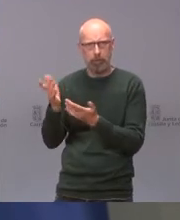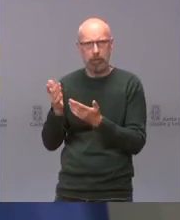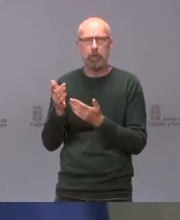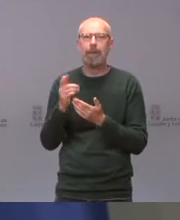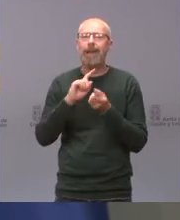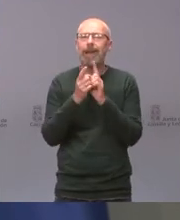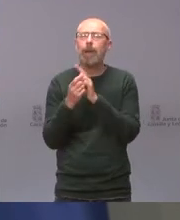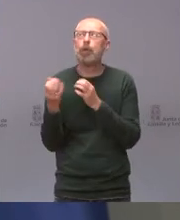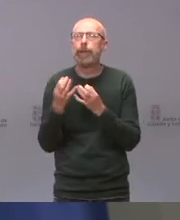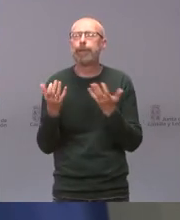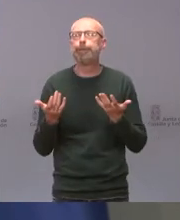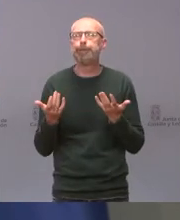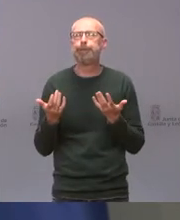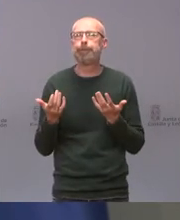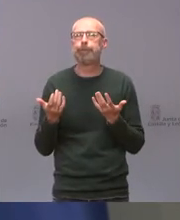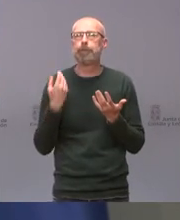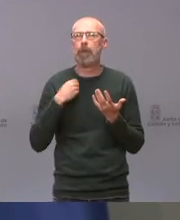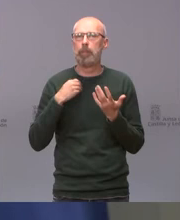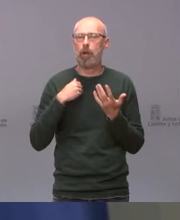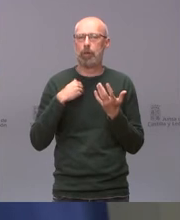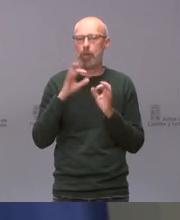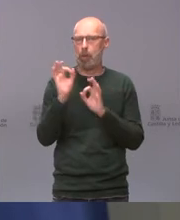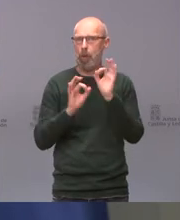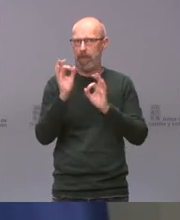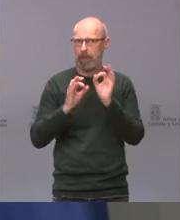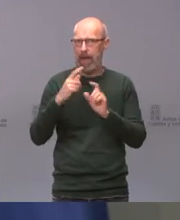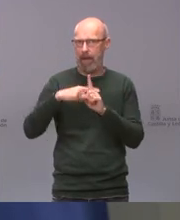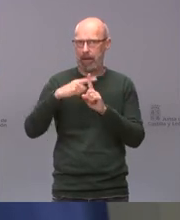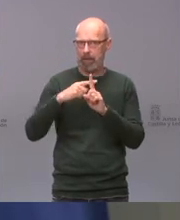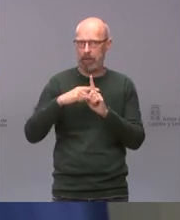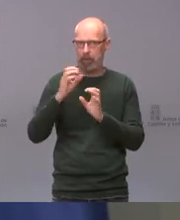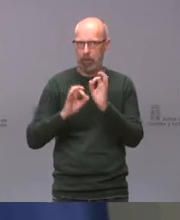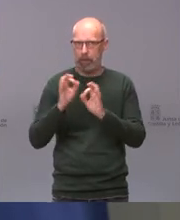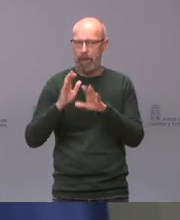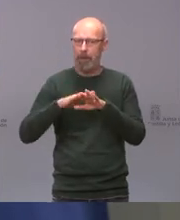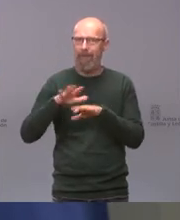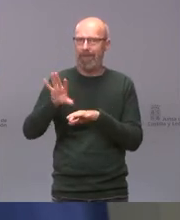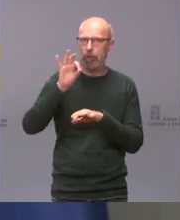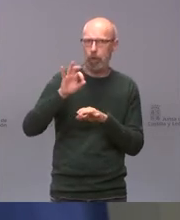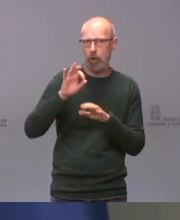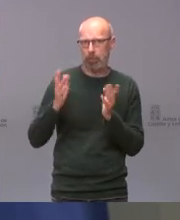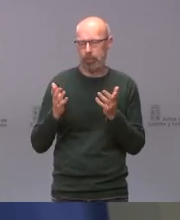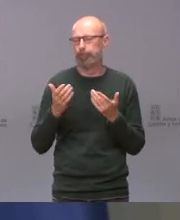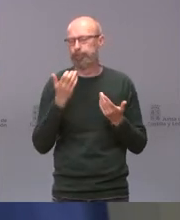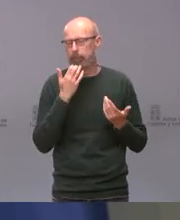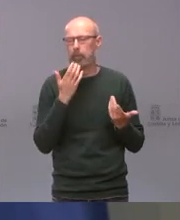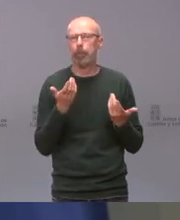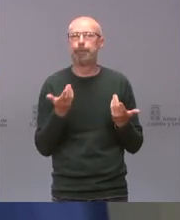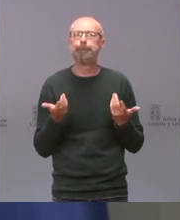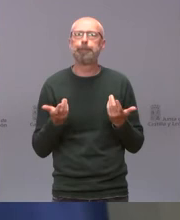siendo los umbrales donde tomamos las decisiones extraordinarias. Es decir, que